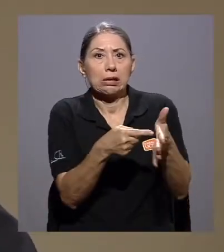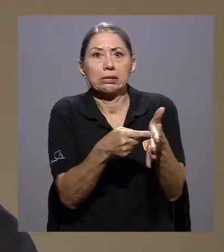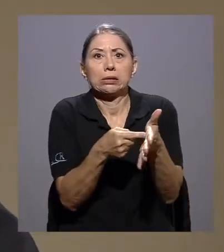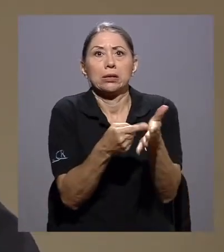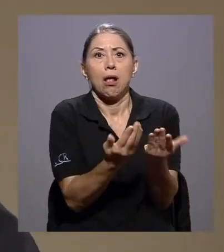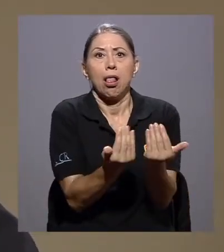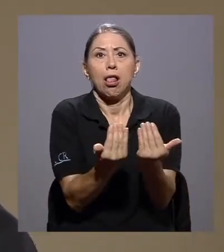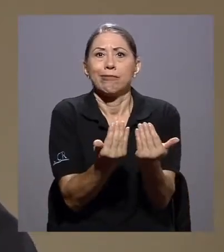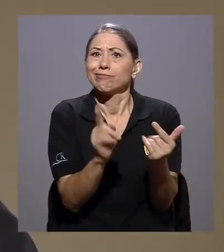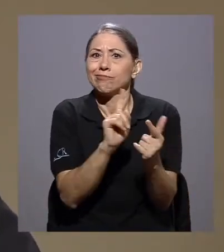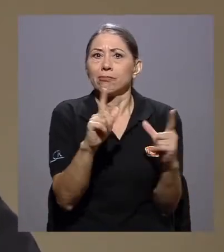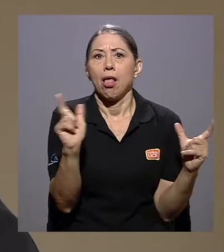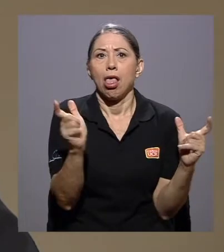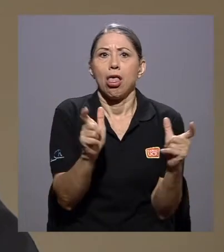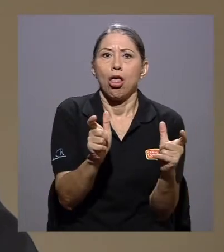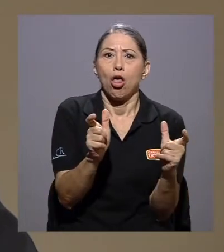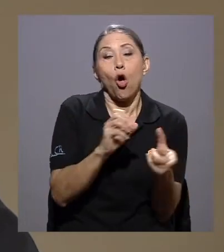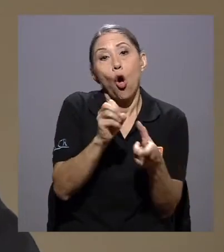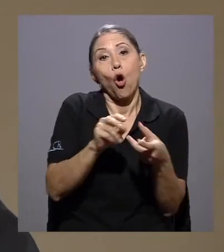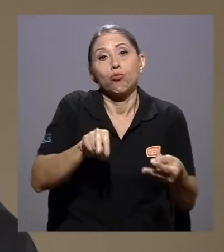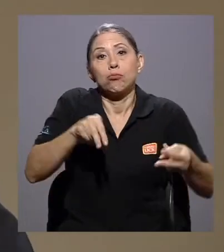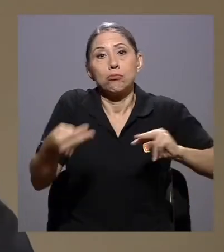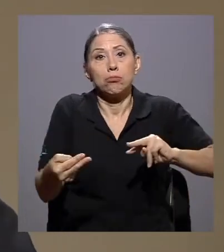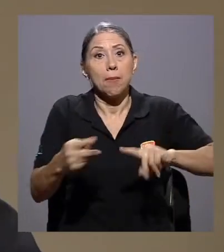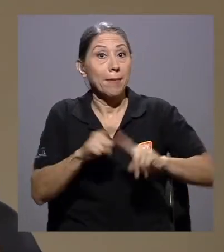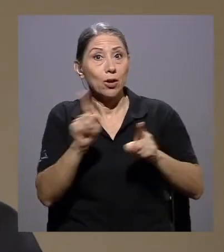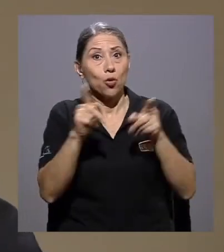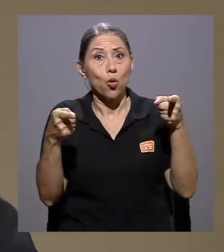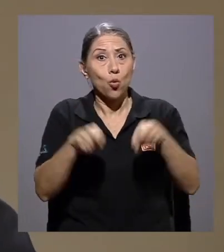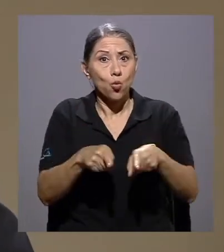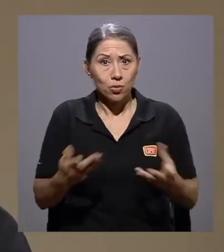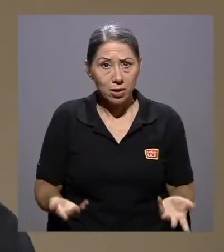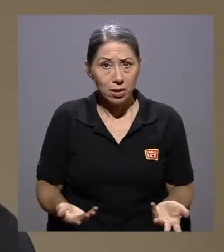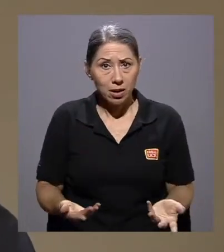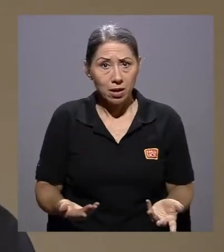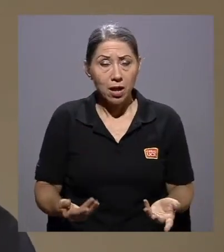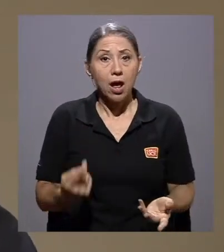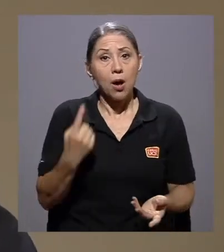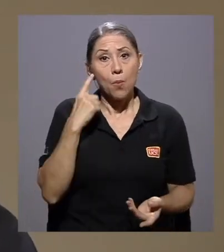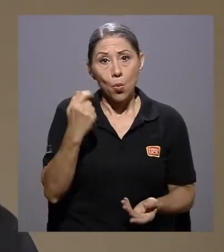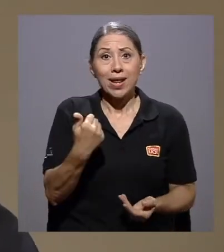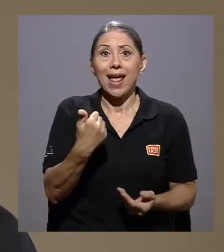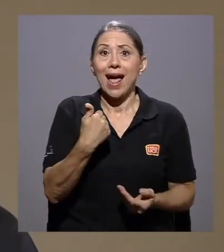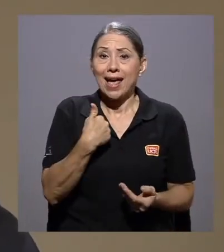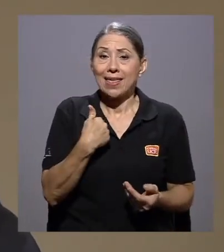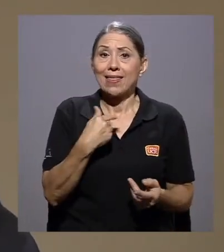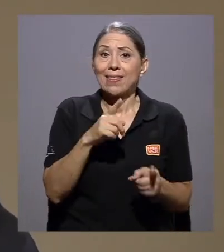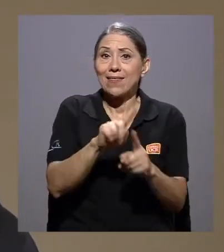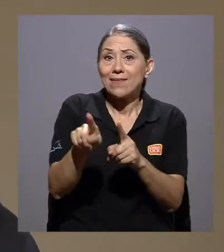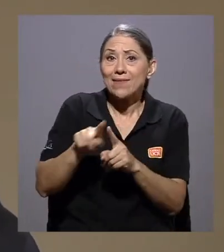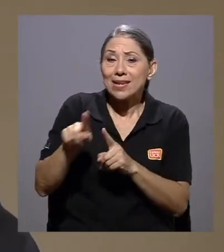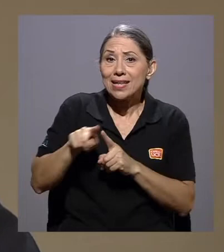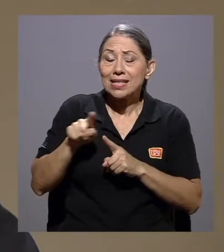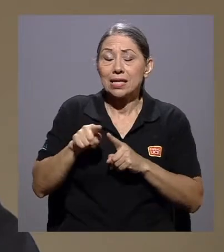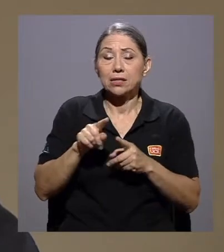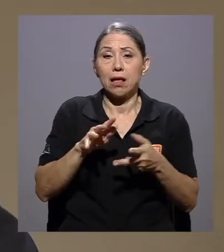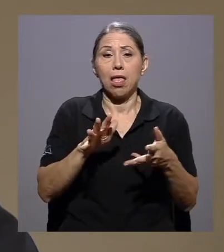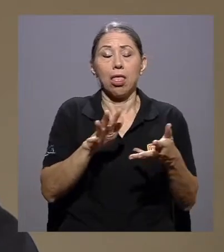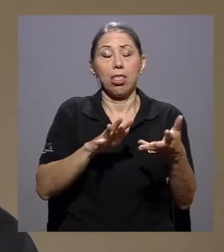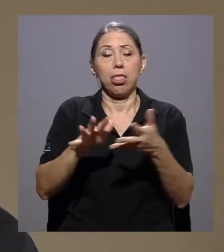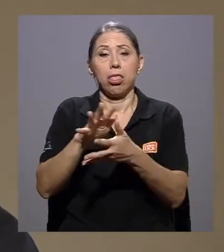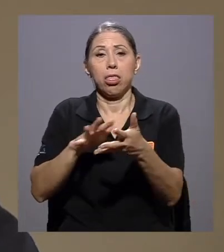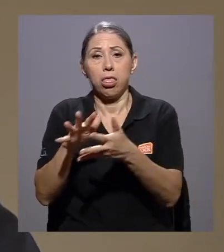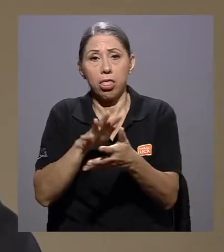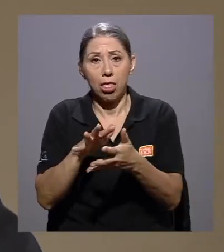viceversa. Pero ve que no ocurre. Hay distorsiones en la coyuntura introducidas en la lógica funcionalidad